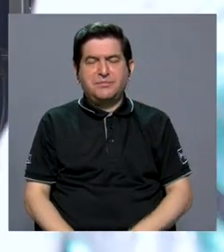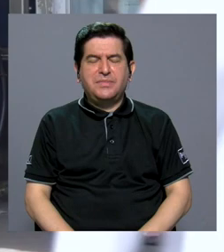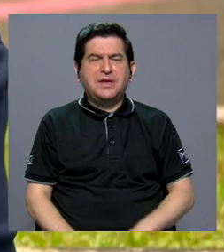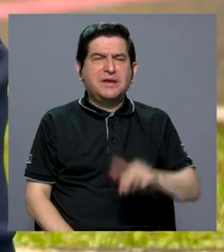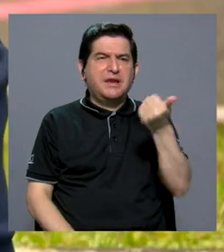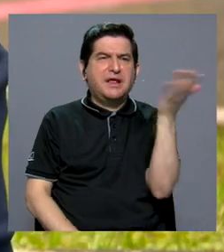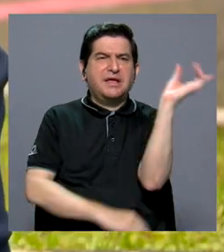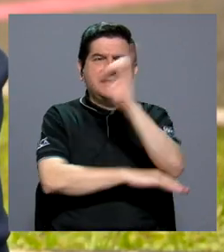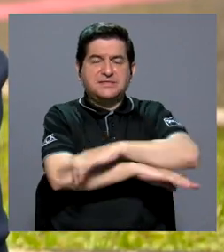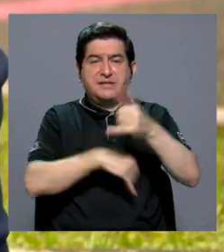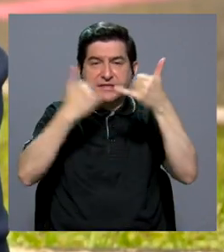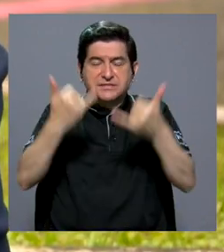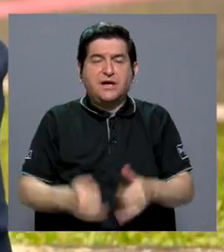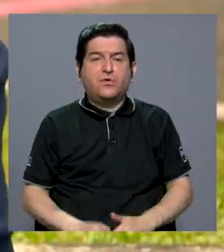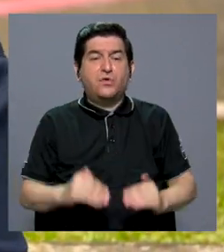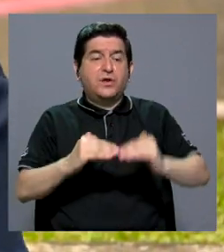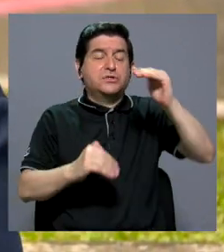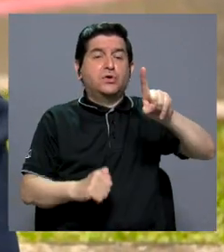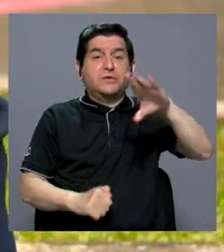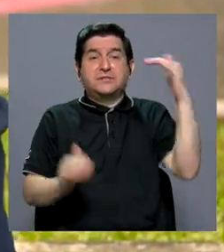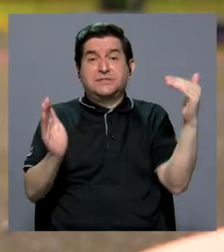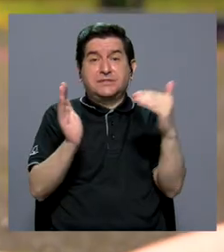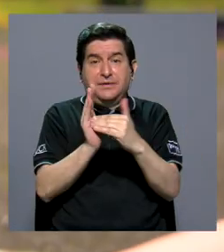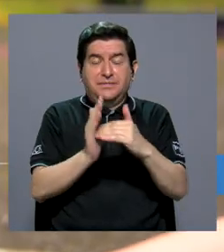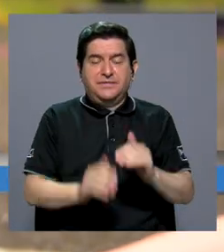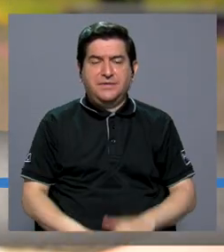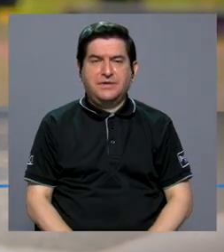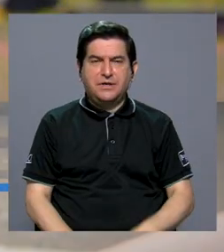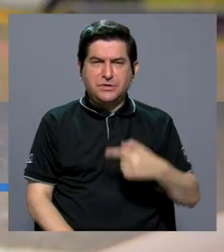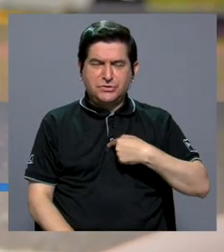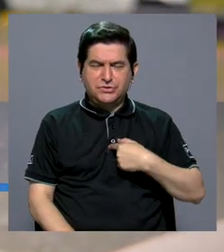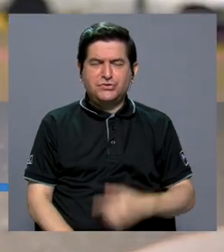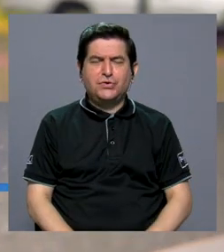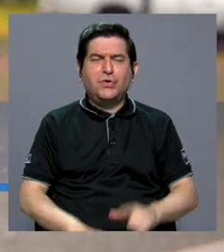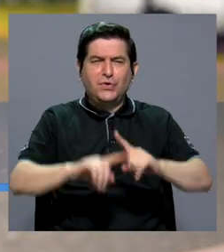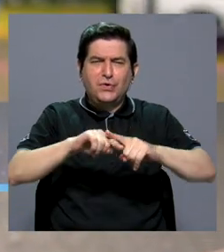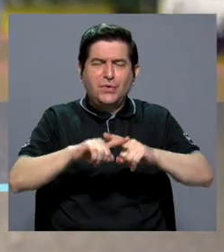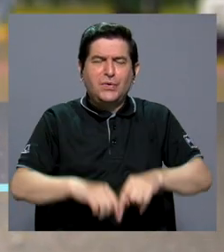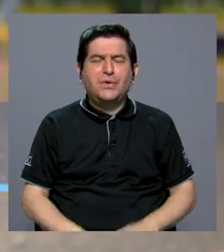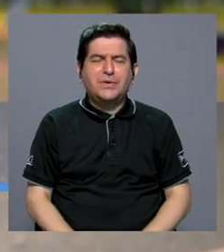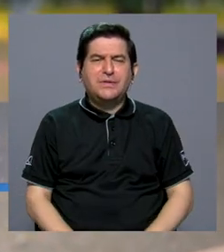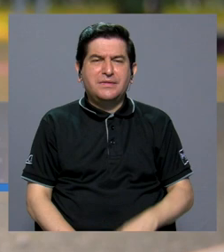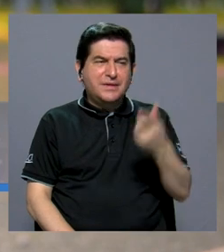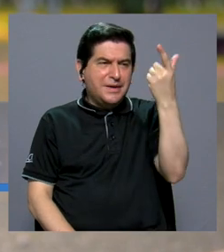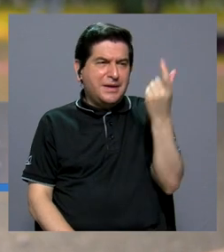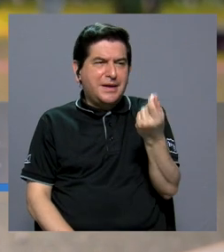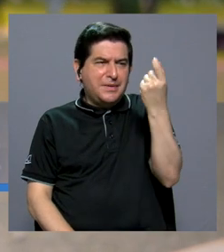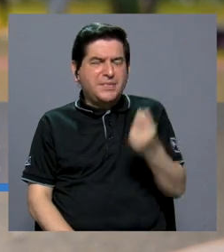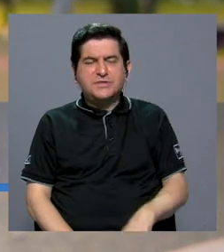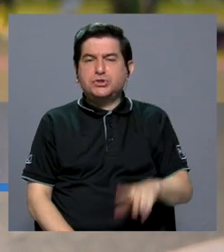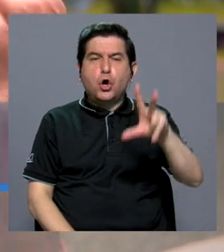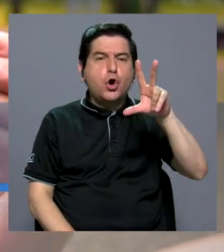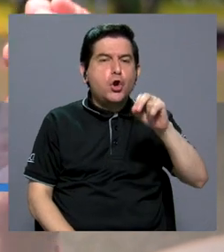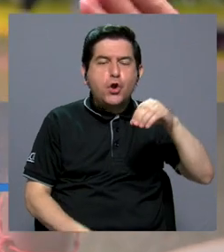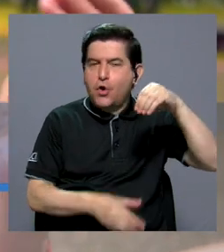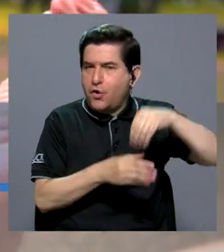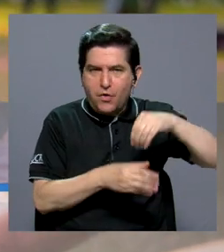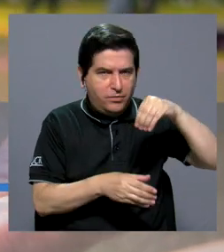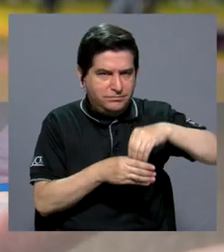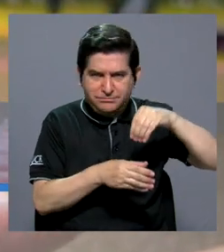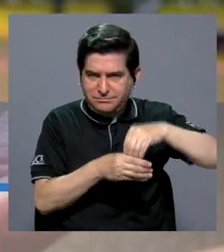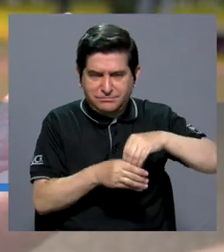pesos, una quincena, ahora se me dan 100 y resto. Yo como vivo de pensión no